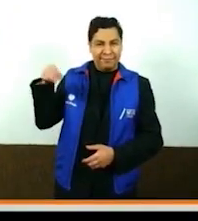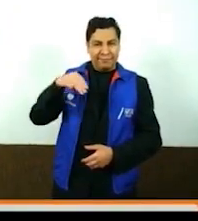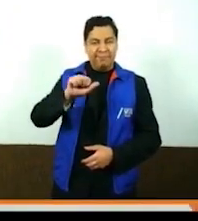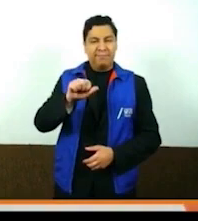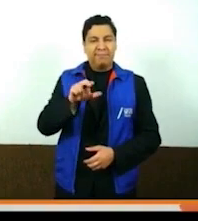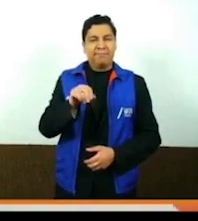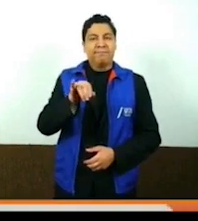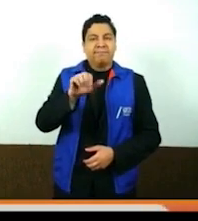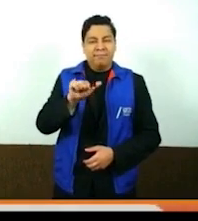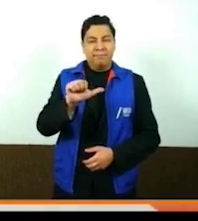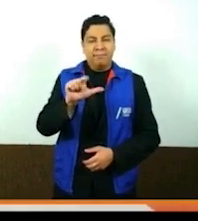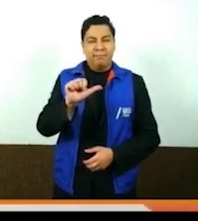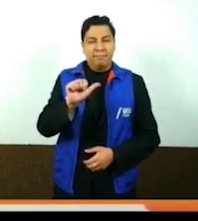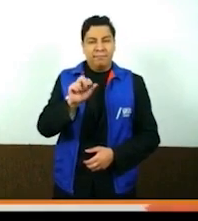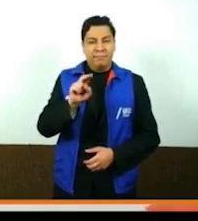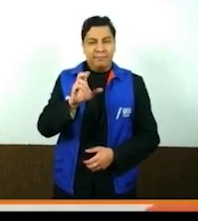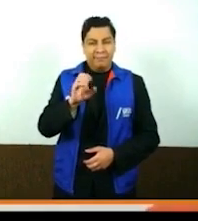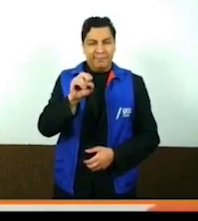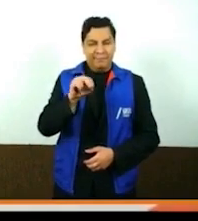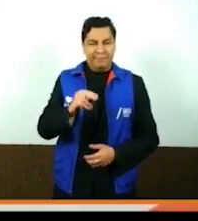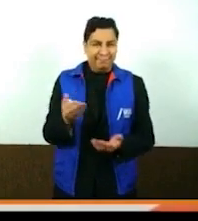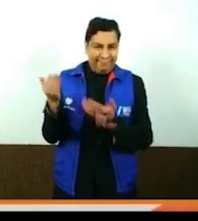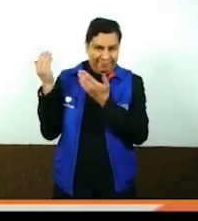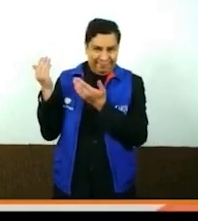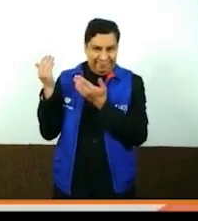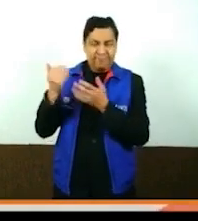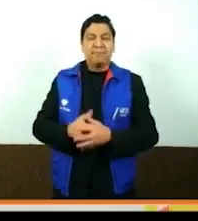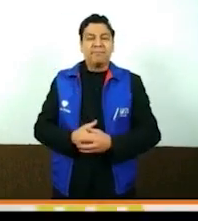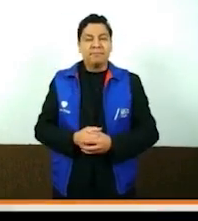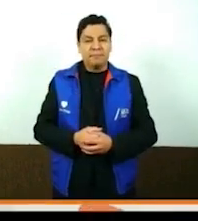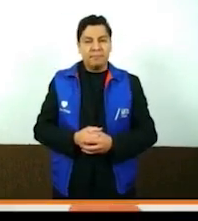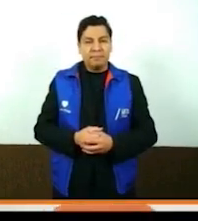María Evelina Marín Alarcón.